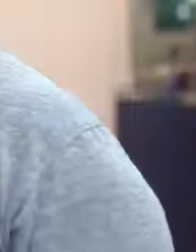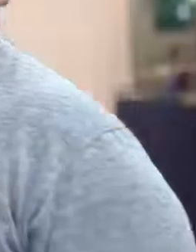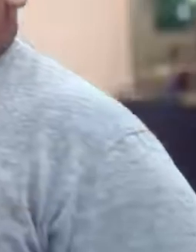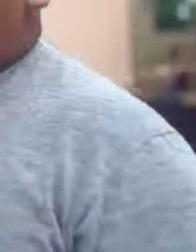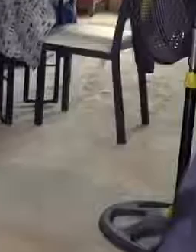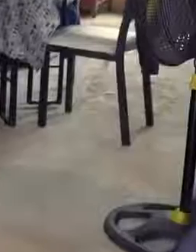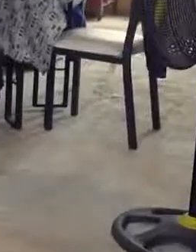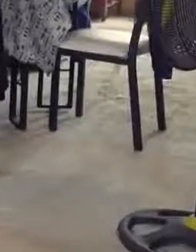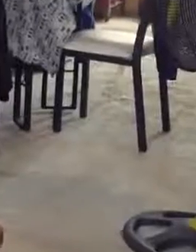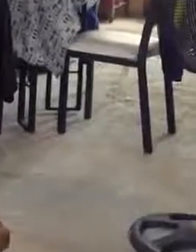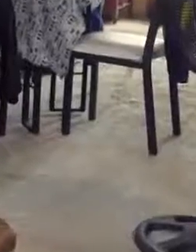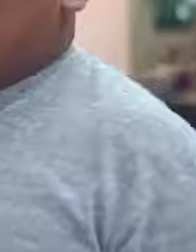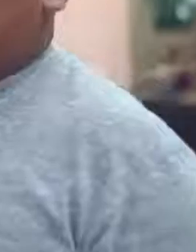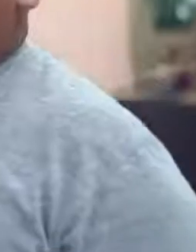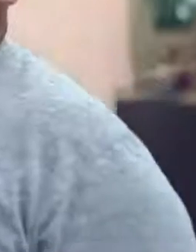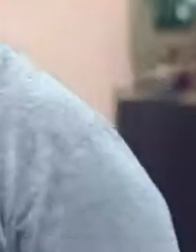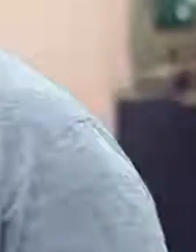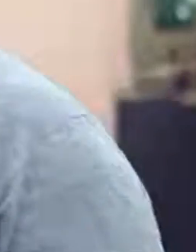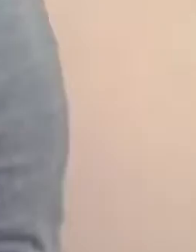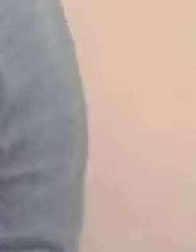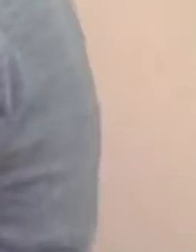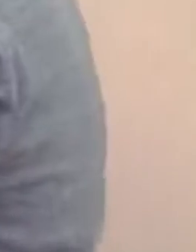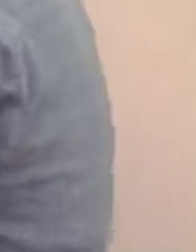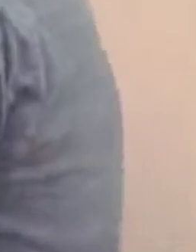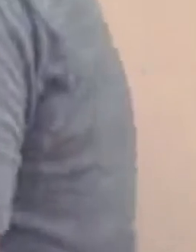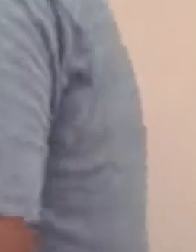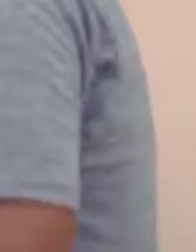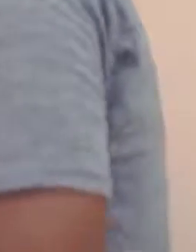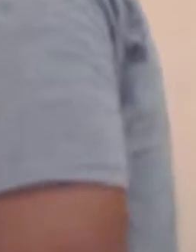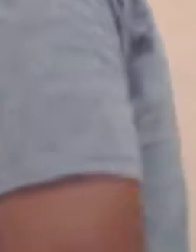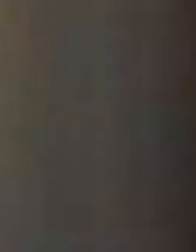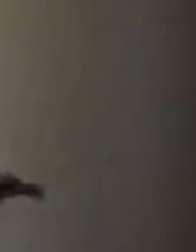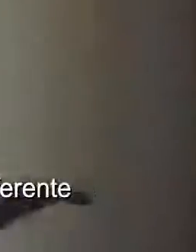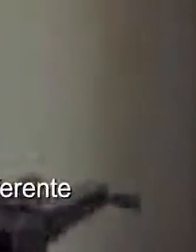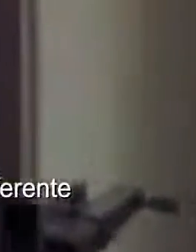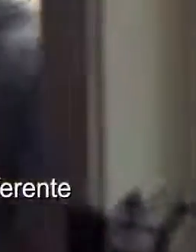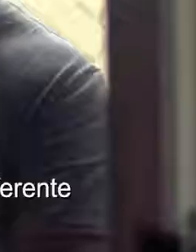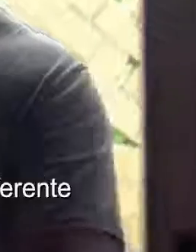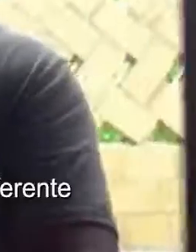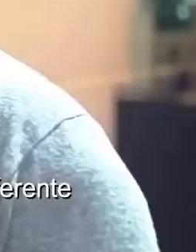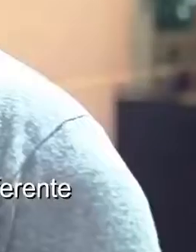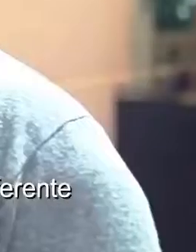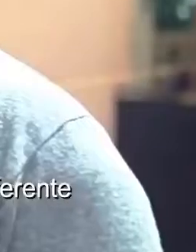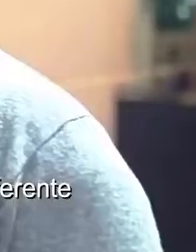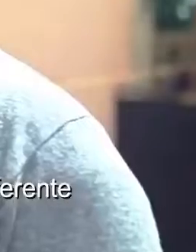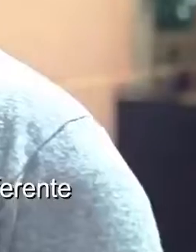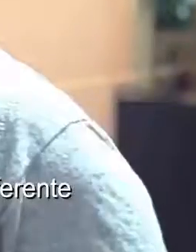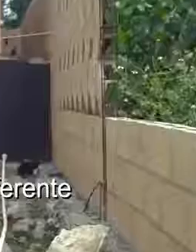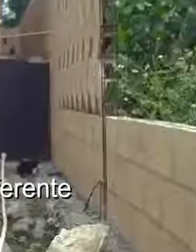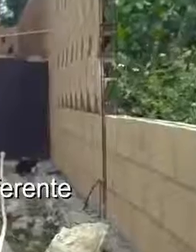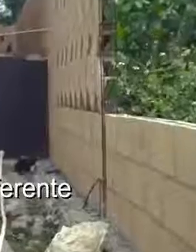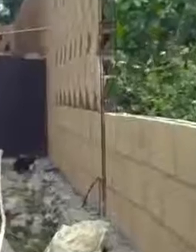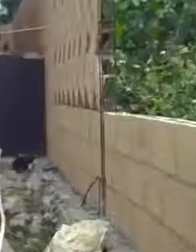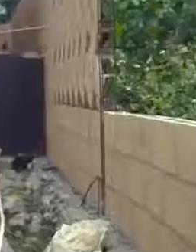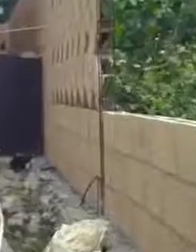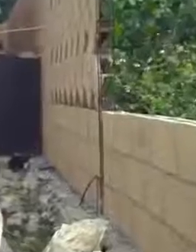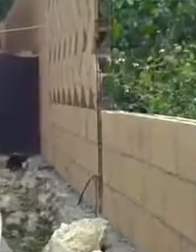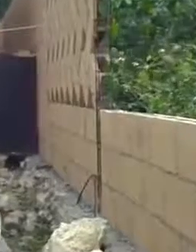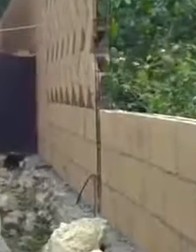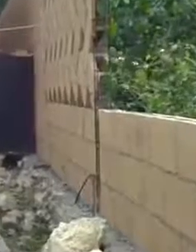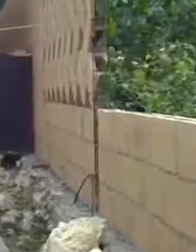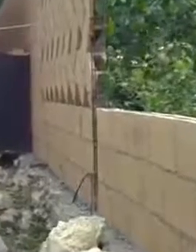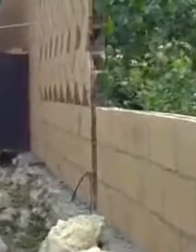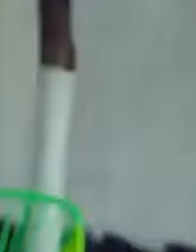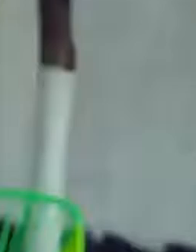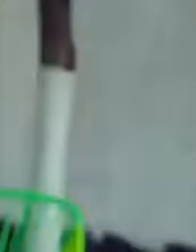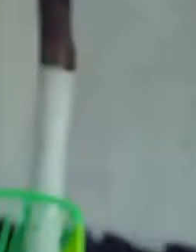dificultado en sí, pues, en los trámites que se tienen que hacer. Ahora que tengo mi propiedad, mi vida va a ser diferente porque pues ahora